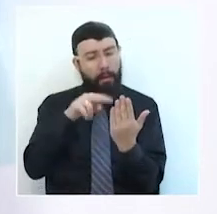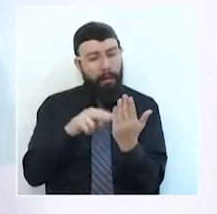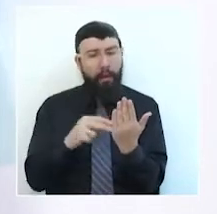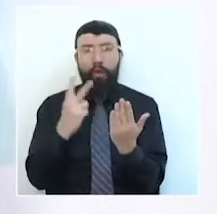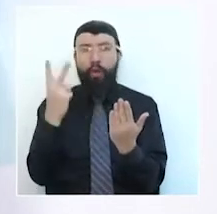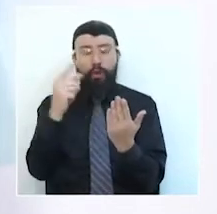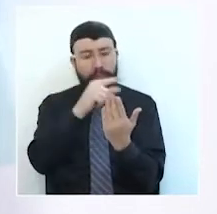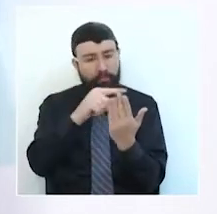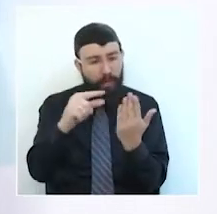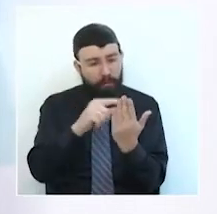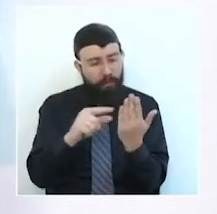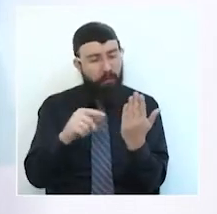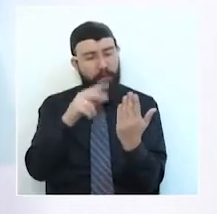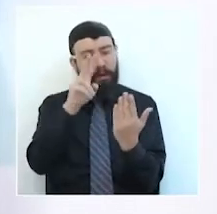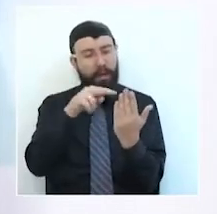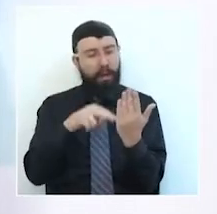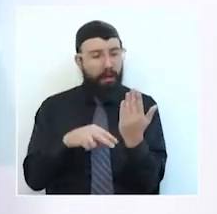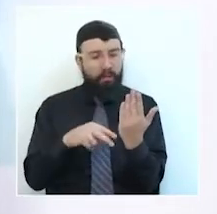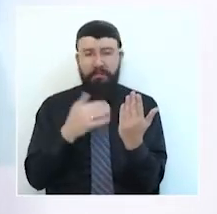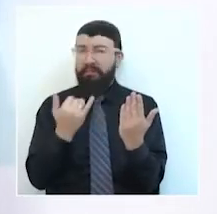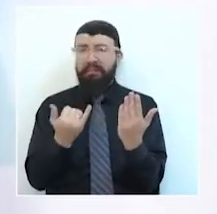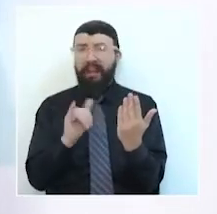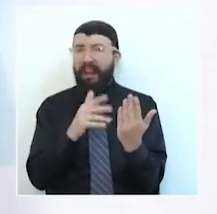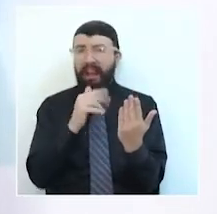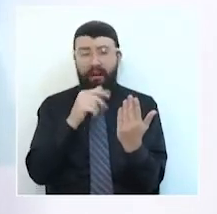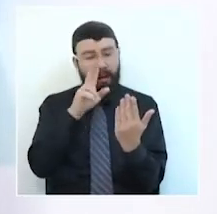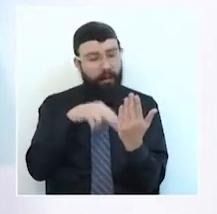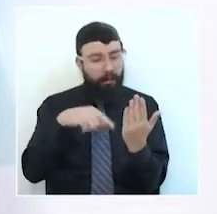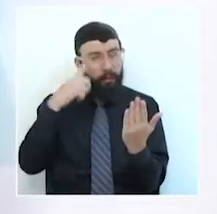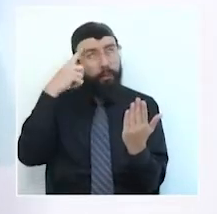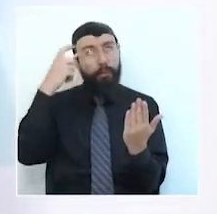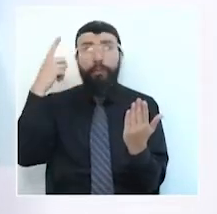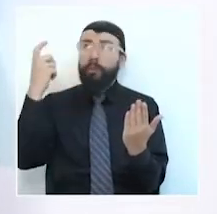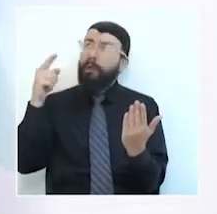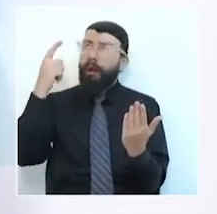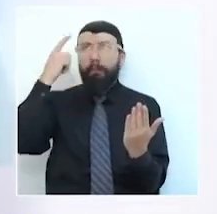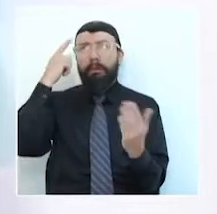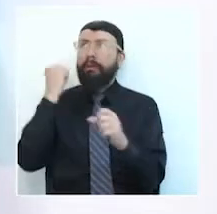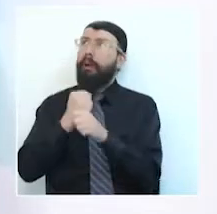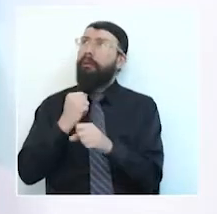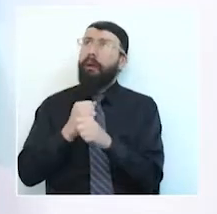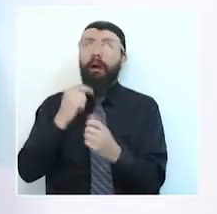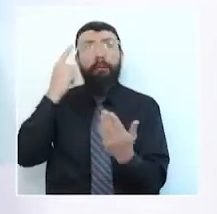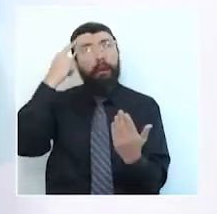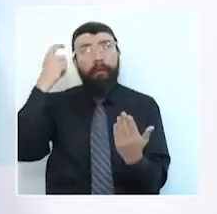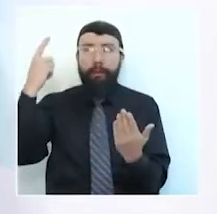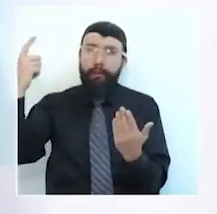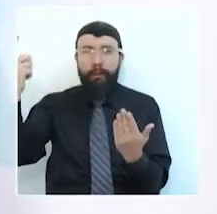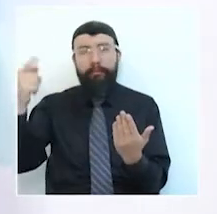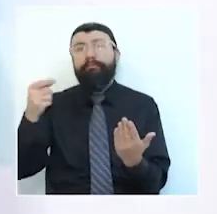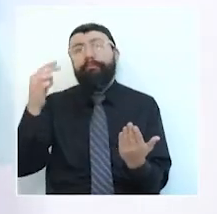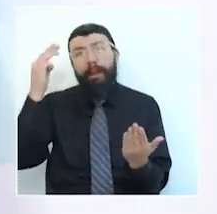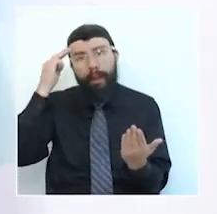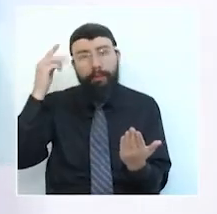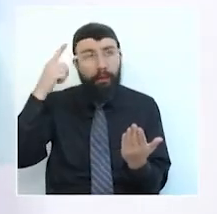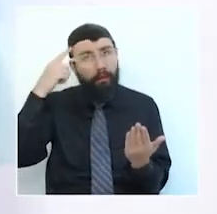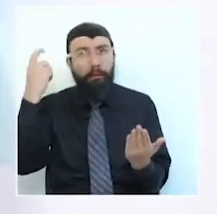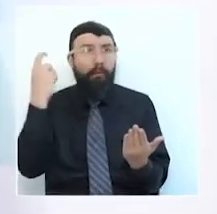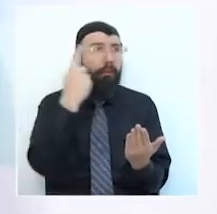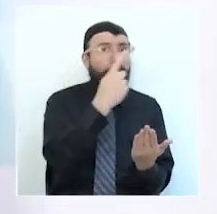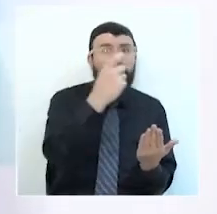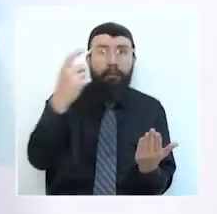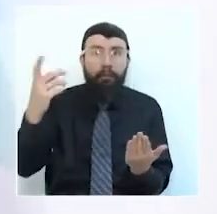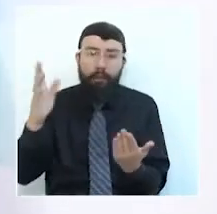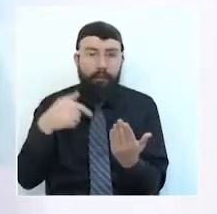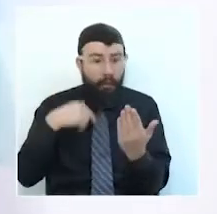su mente ya no está leyendo el libro sino que está en otro lugar entonces la mente va de un lugar a otro y no estamos para